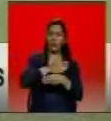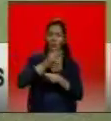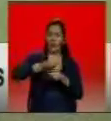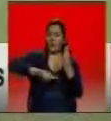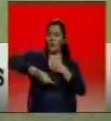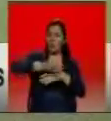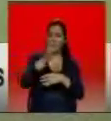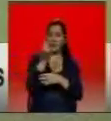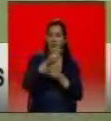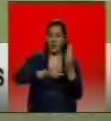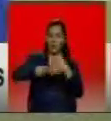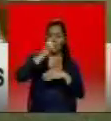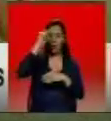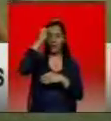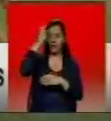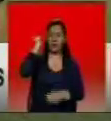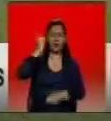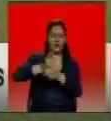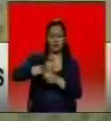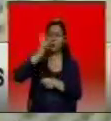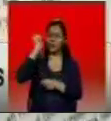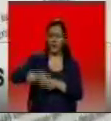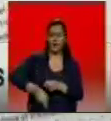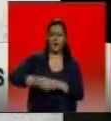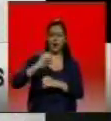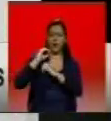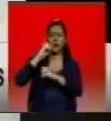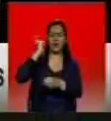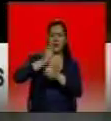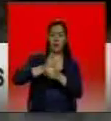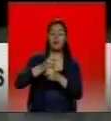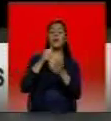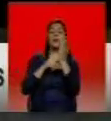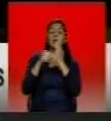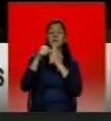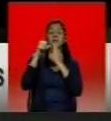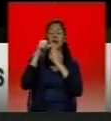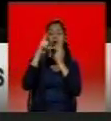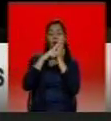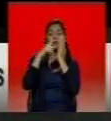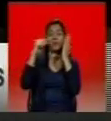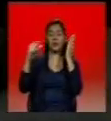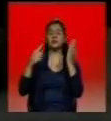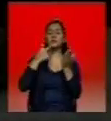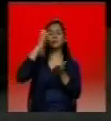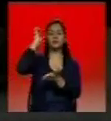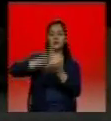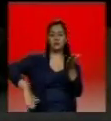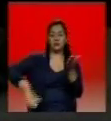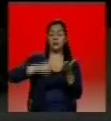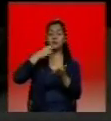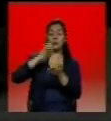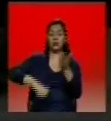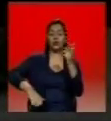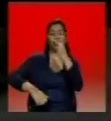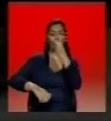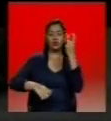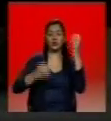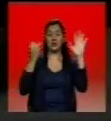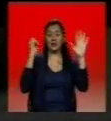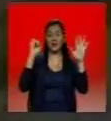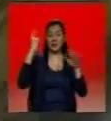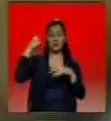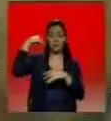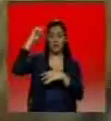exceso, disposición de obligatorio cumplimiento, por lo que el Ministerio de Finanzas los descontará de los 260 millones que adeuda